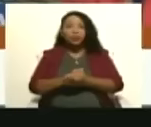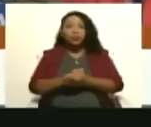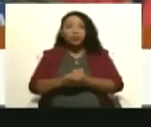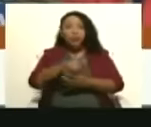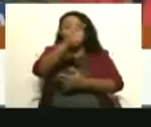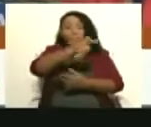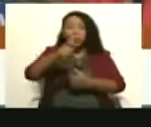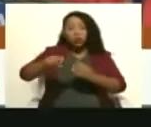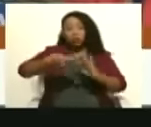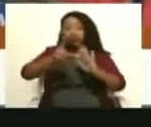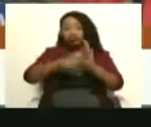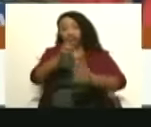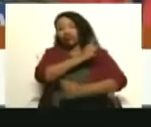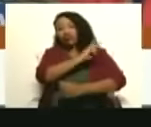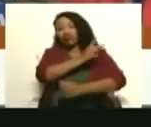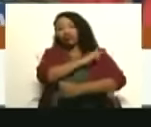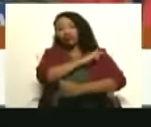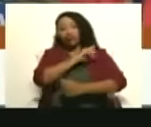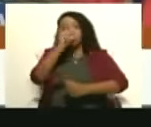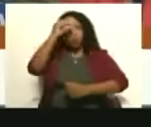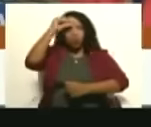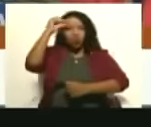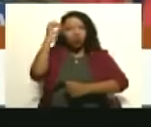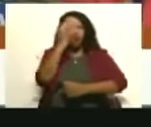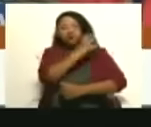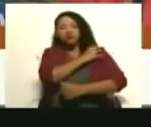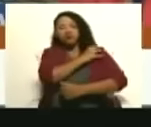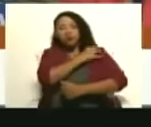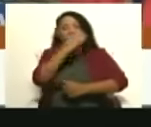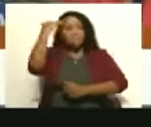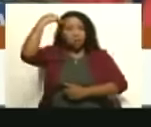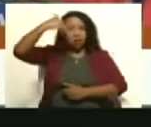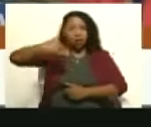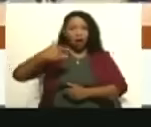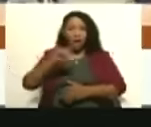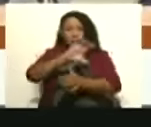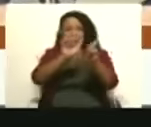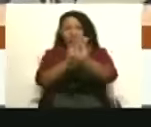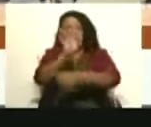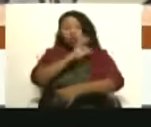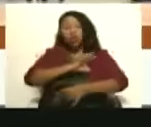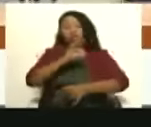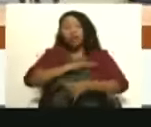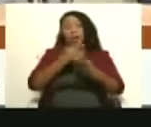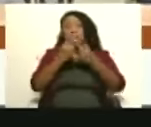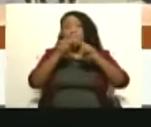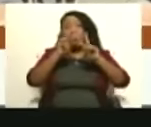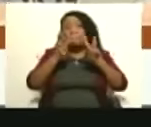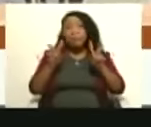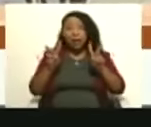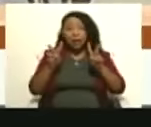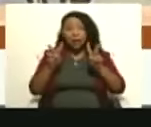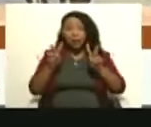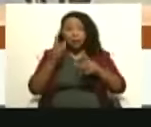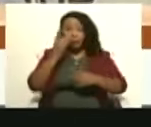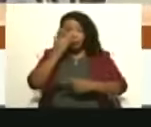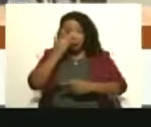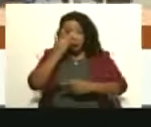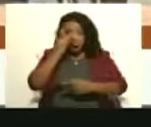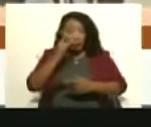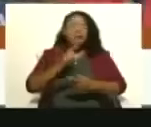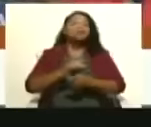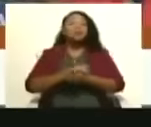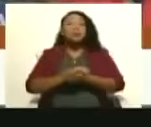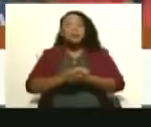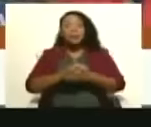Ciudadano general en jefe Vladimir Padrino López, vicepresidente sectorial de Soberanía, Seguridad y Paz y ministro del Poder